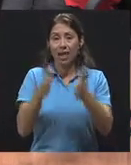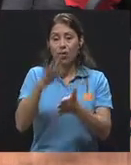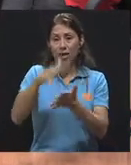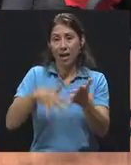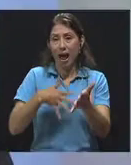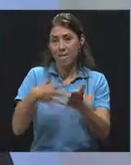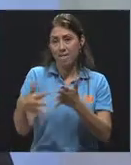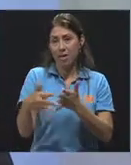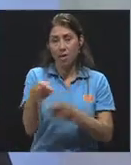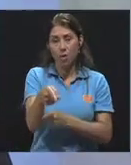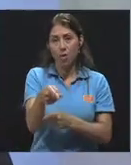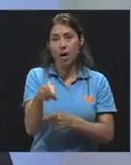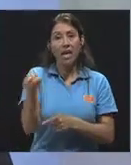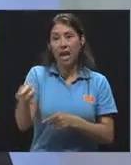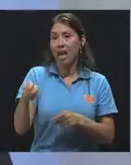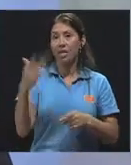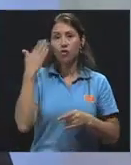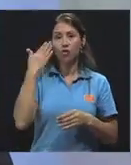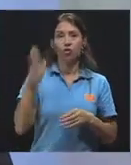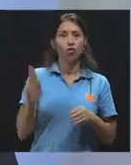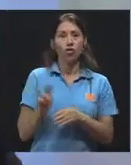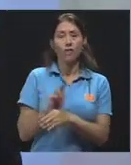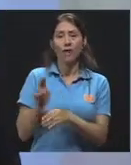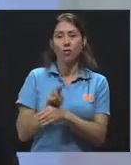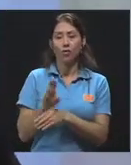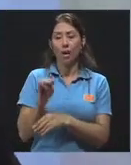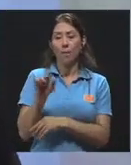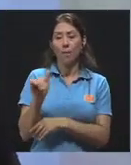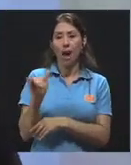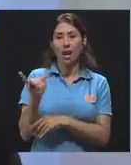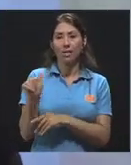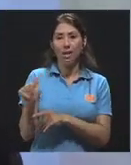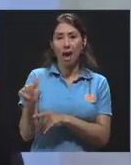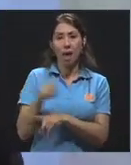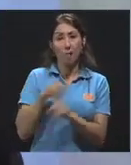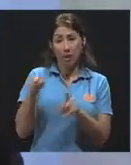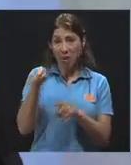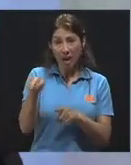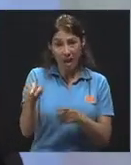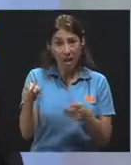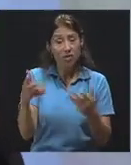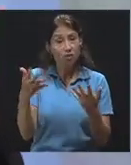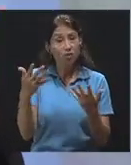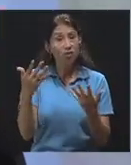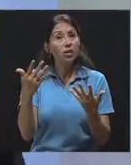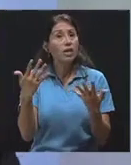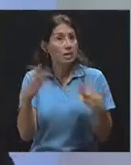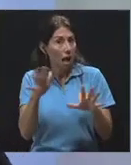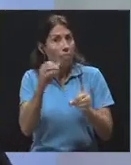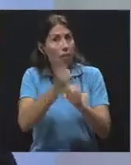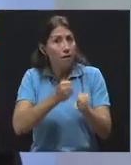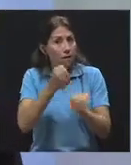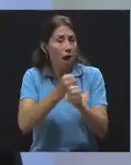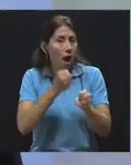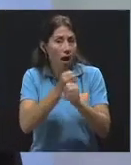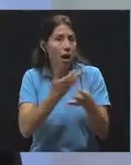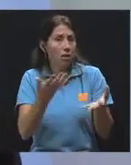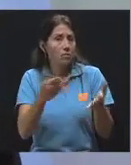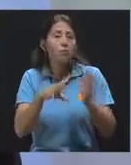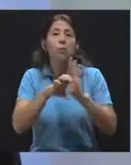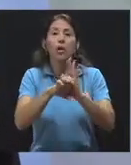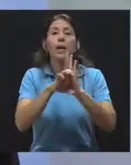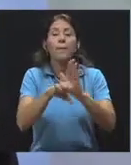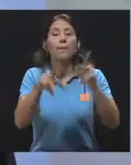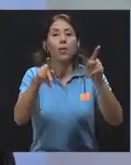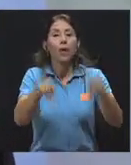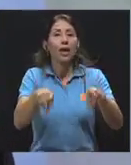que no sabían usar Maya, pero que trabajan, como la gente que venía de, ajá, animación, ajá, digamos, nos mandan a programadores que